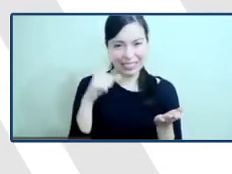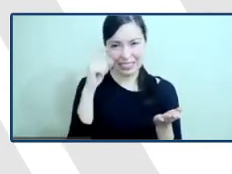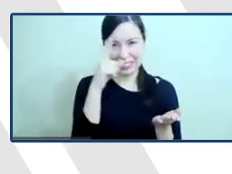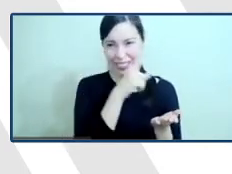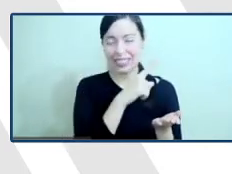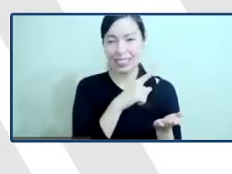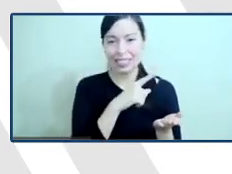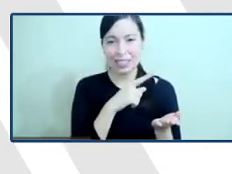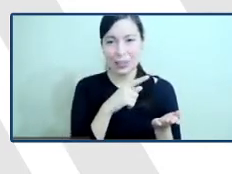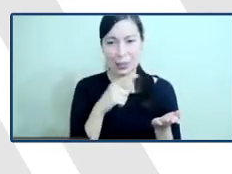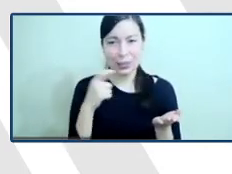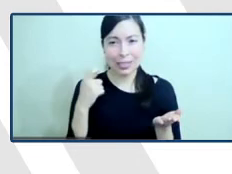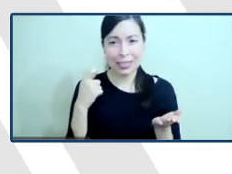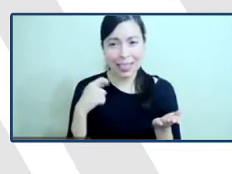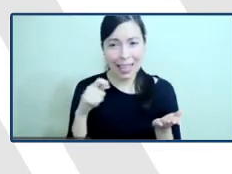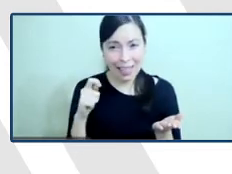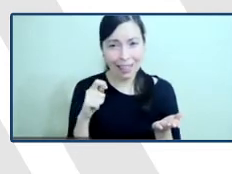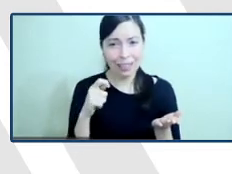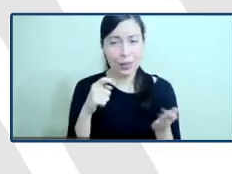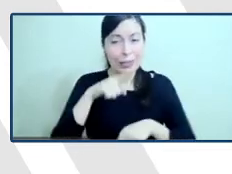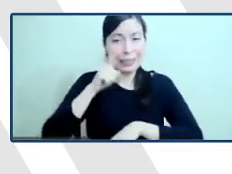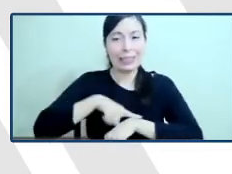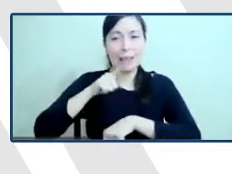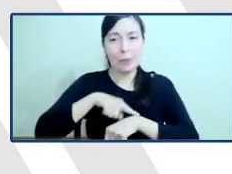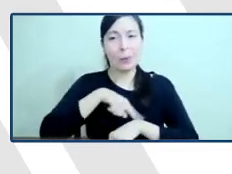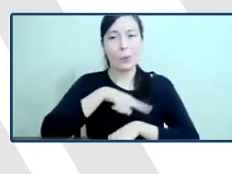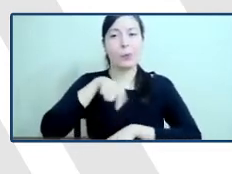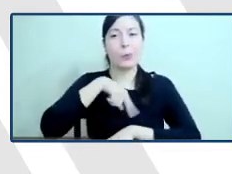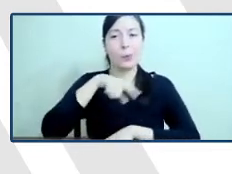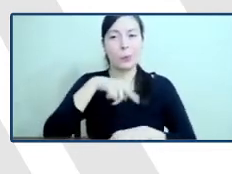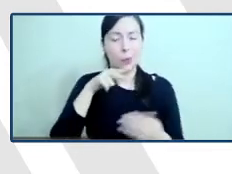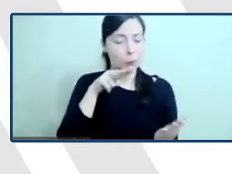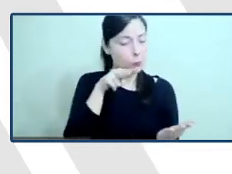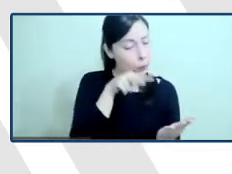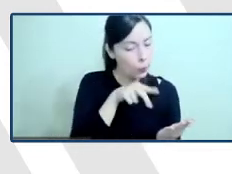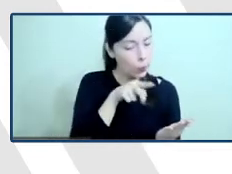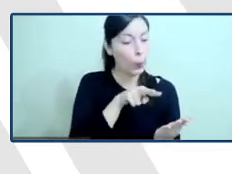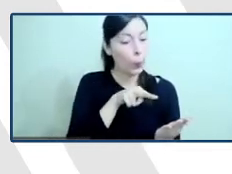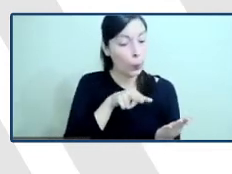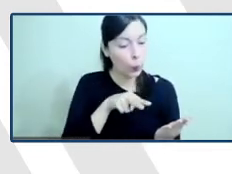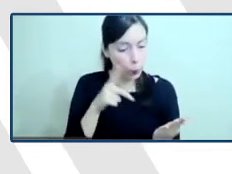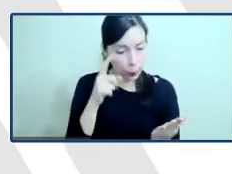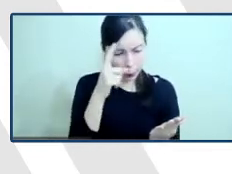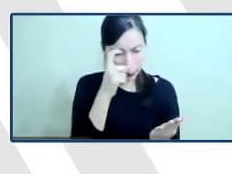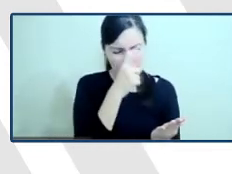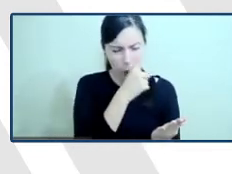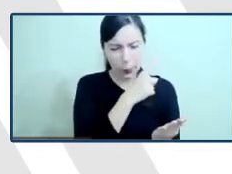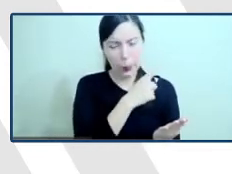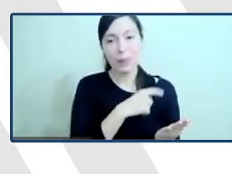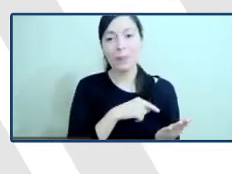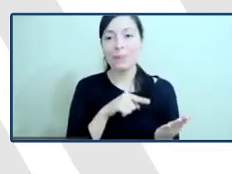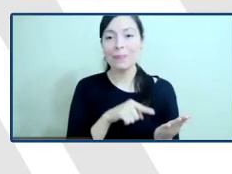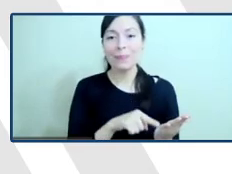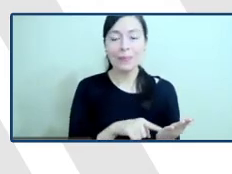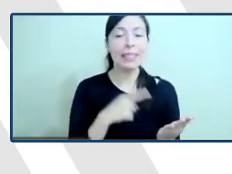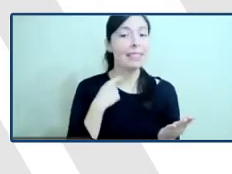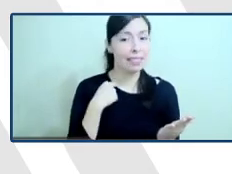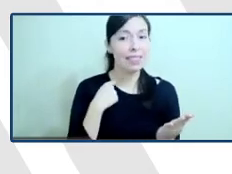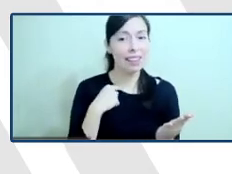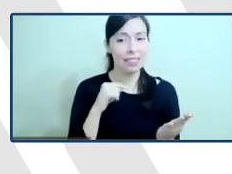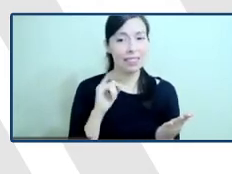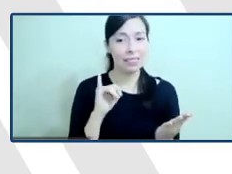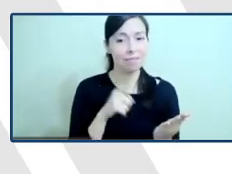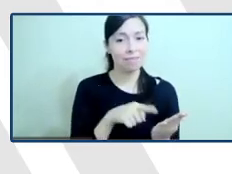que ocupar bastante tiempo para poder extraer información de primera mano de sus apuntes. Pero es interesante ver cómo